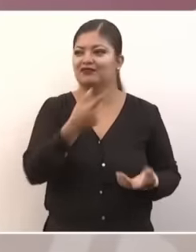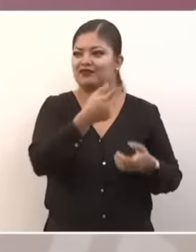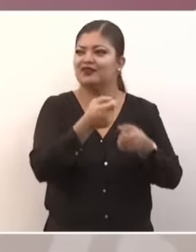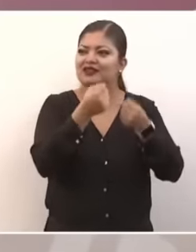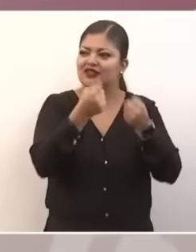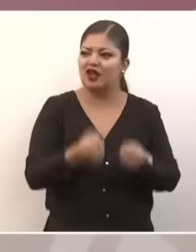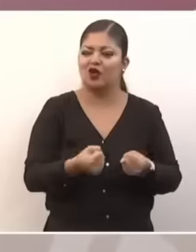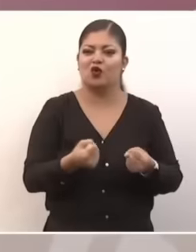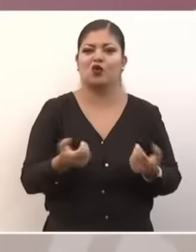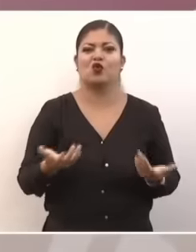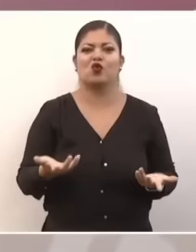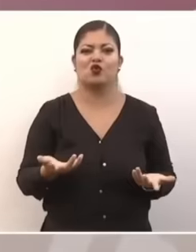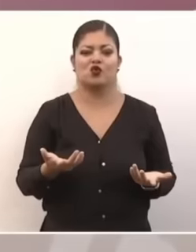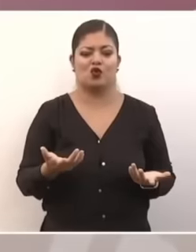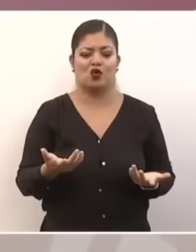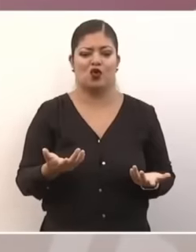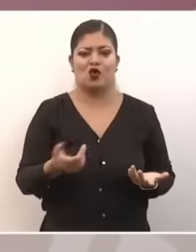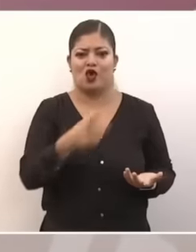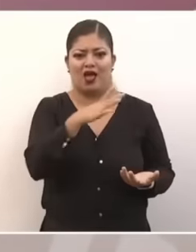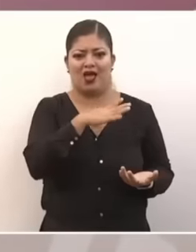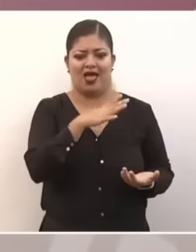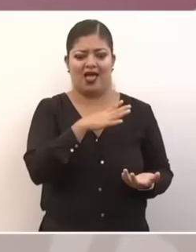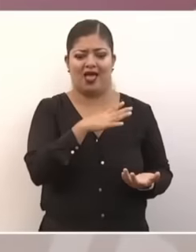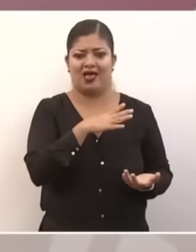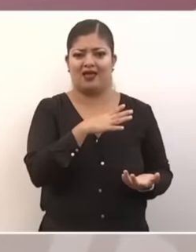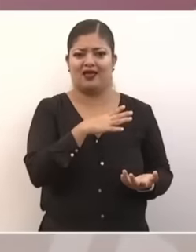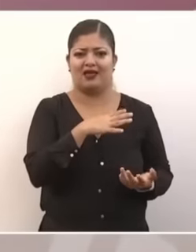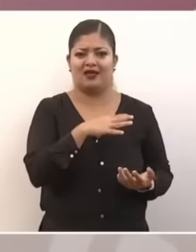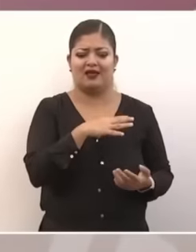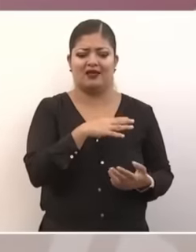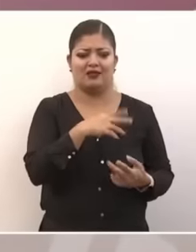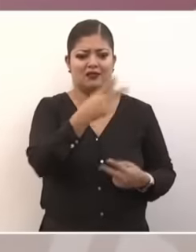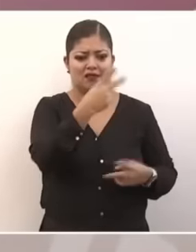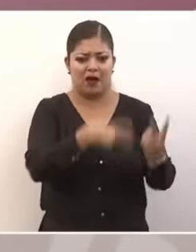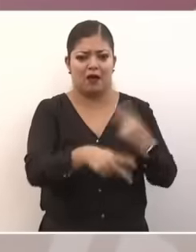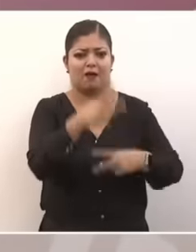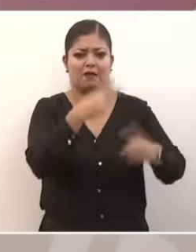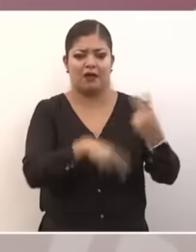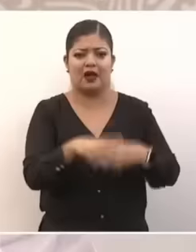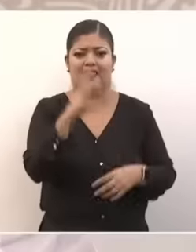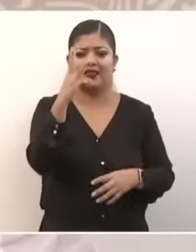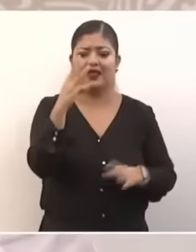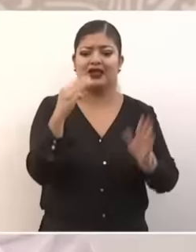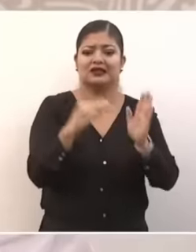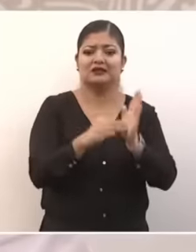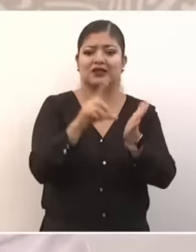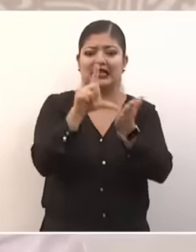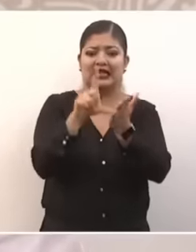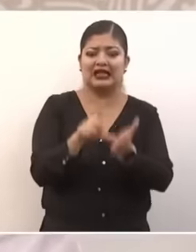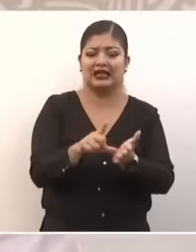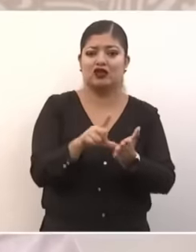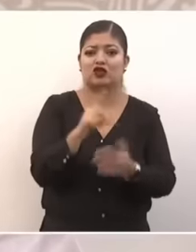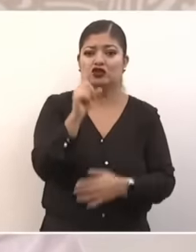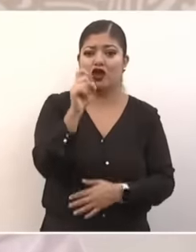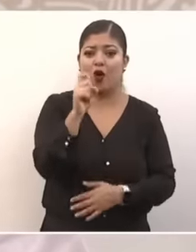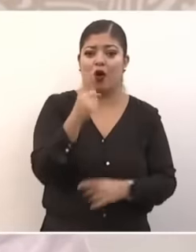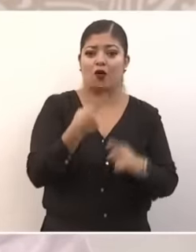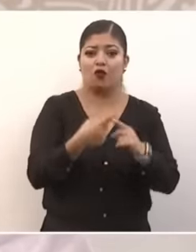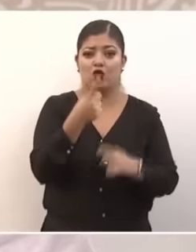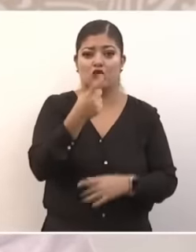contar con 3,000 litros de agua por segundo. Imagínense lo que están